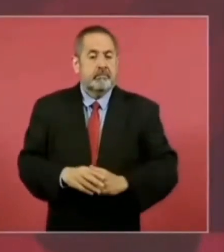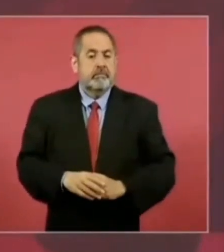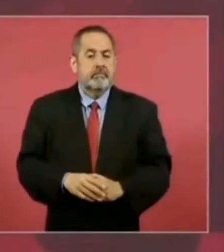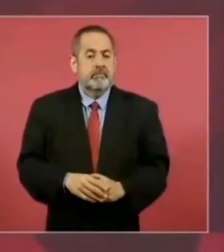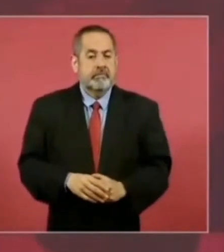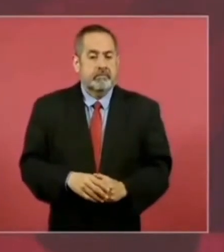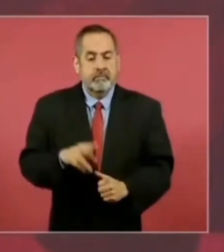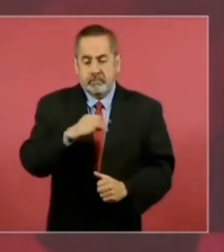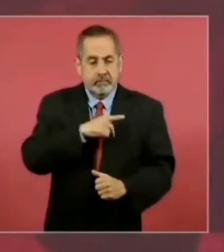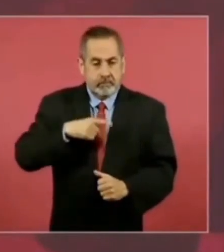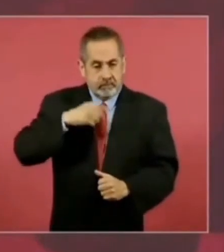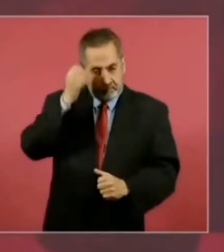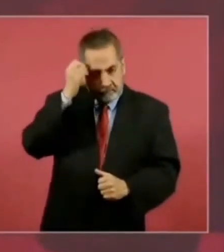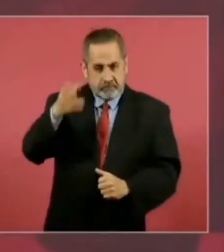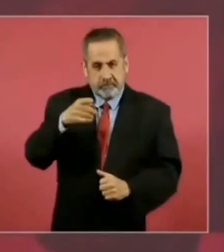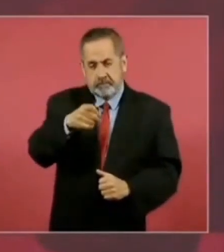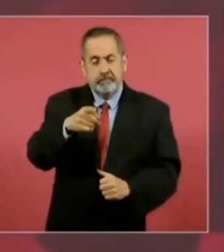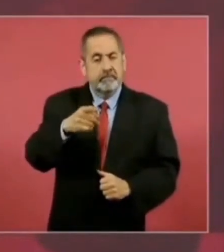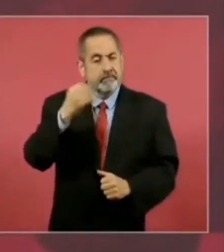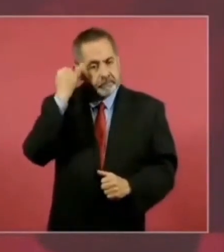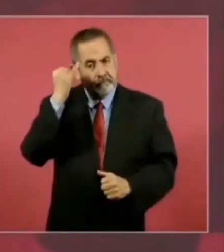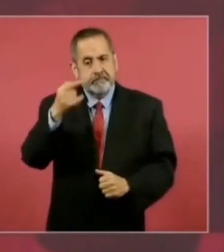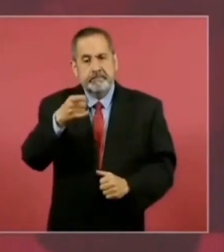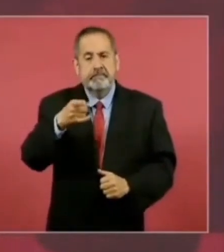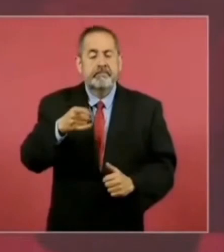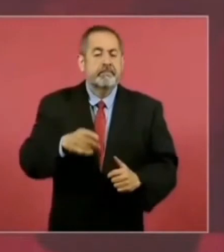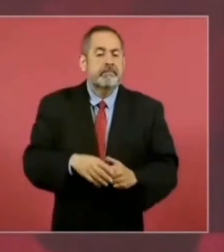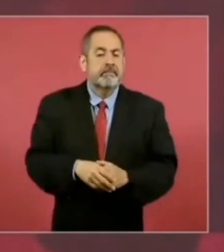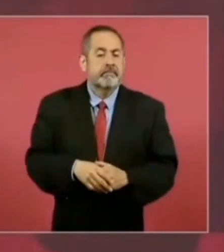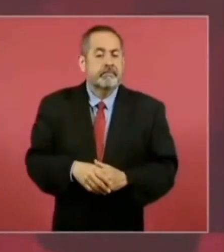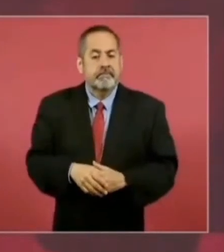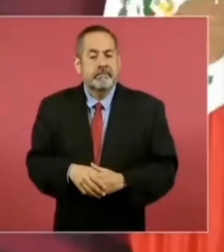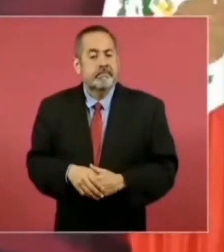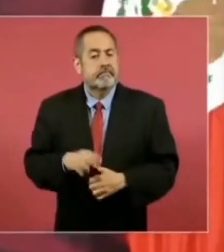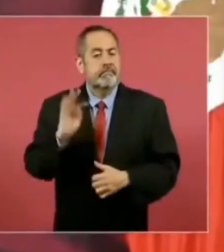no olvidar, porque imagínense si a nosotros